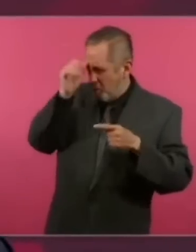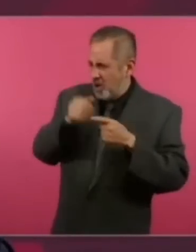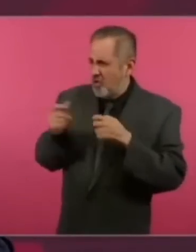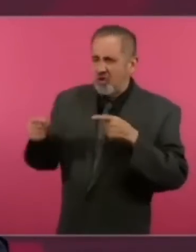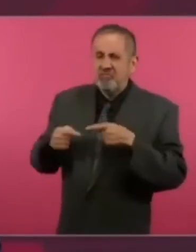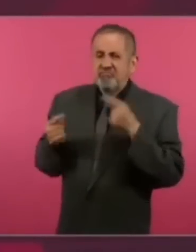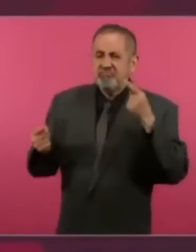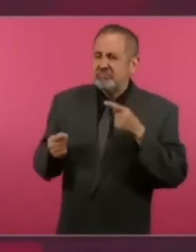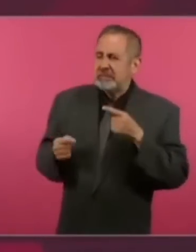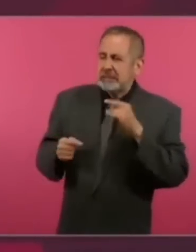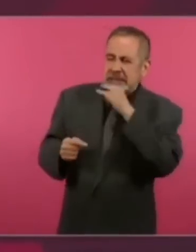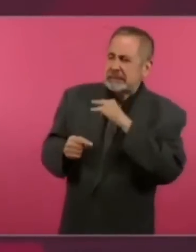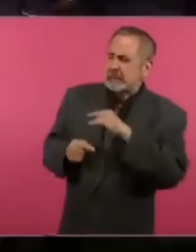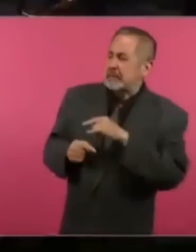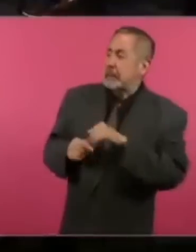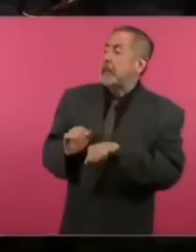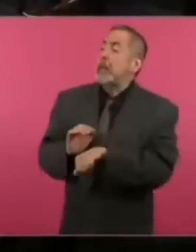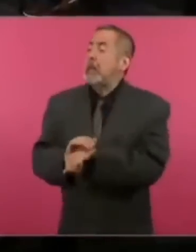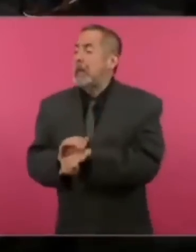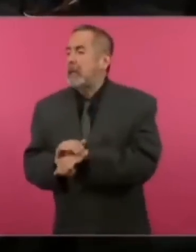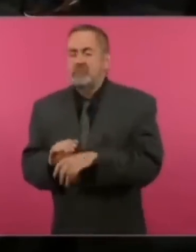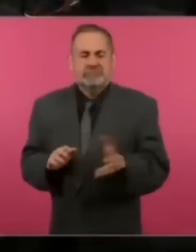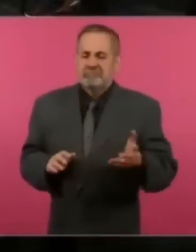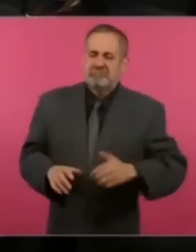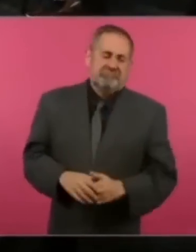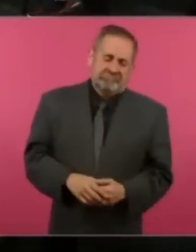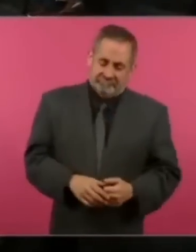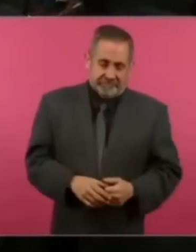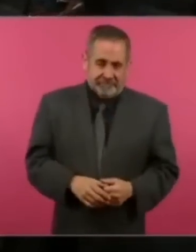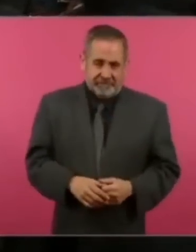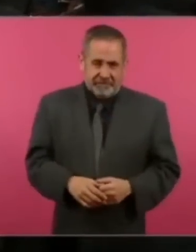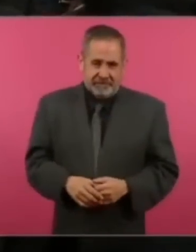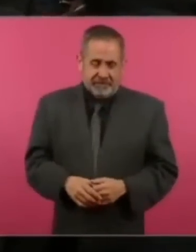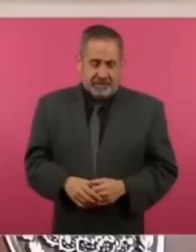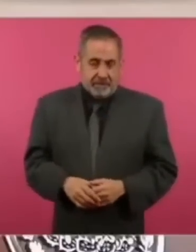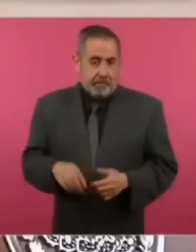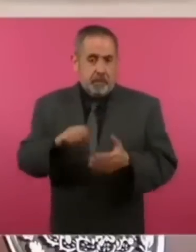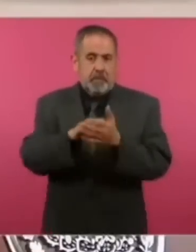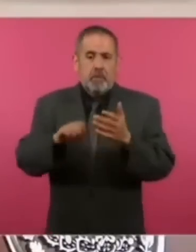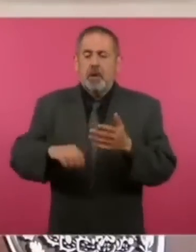De aquí, pues, ¿cómo voy yo a